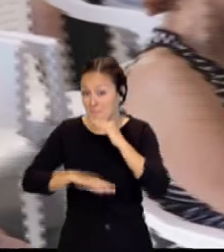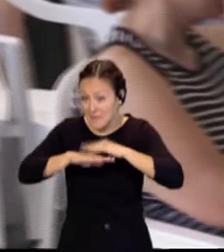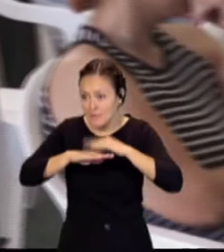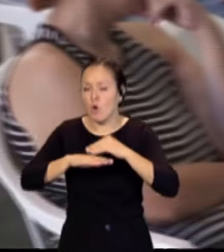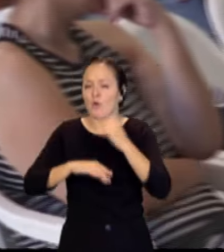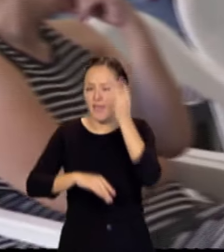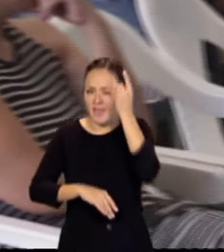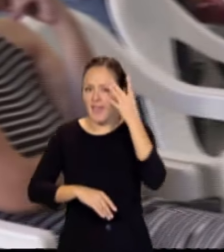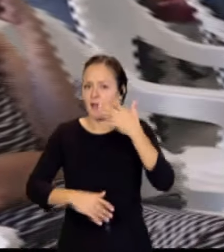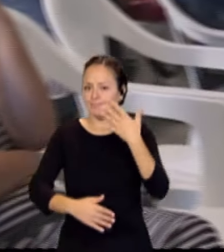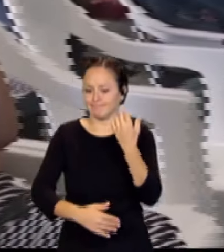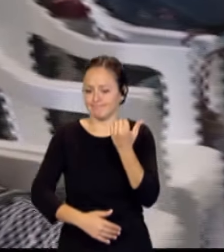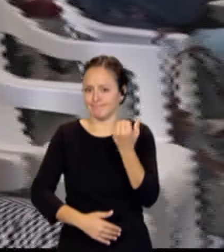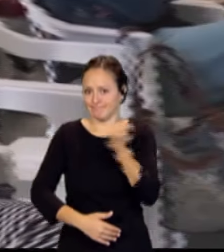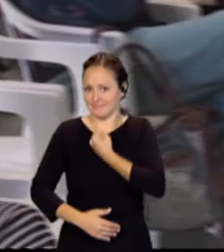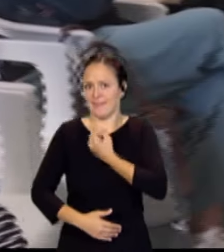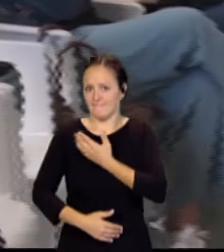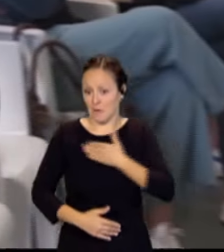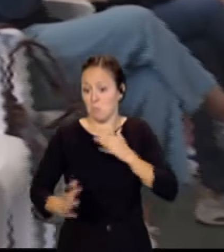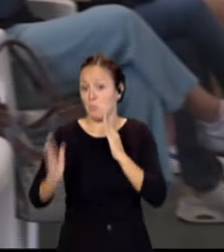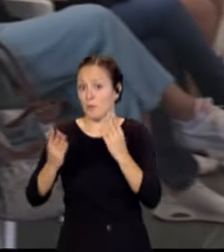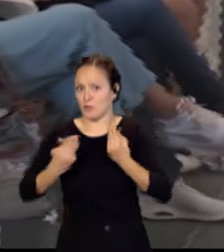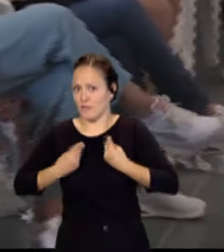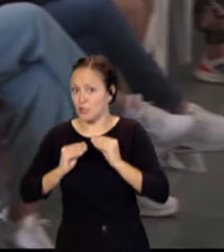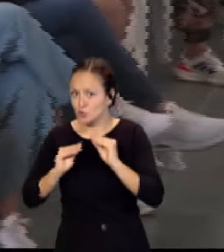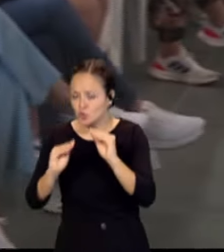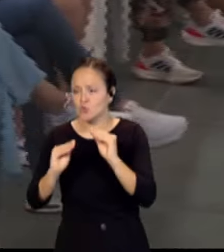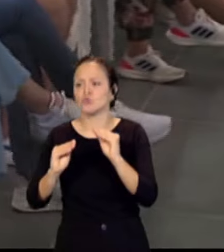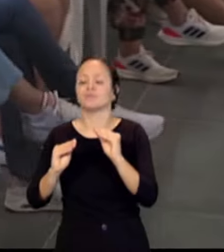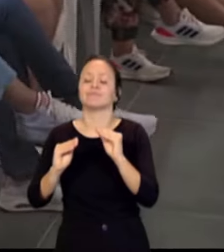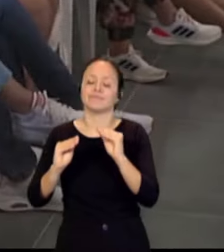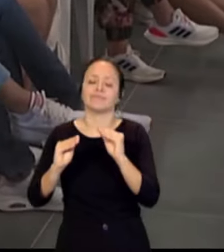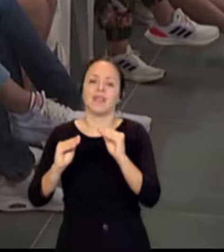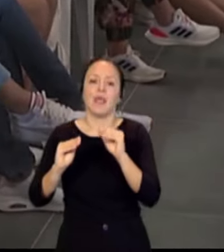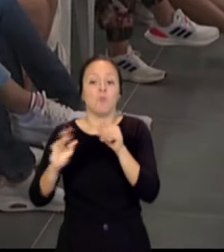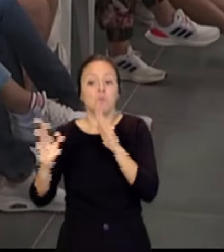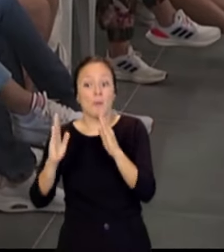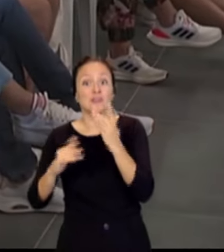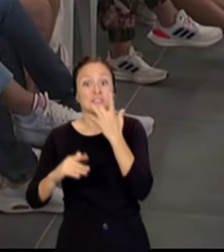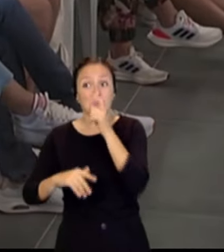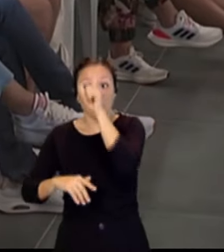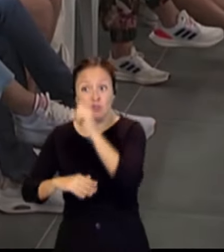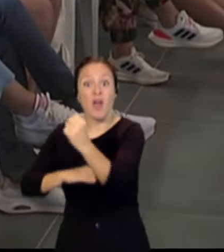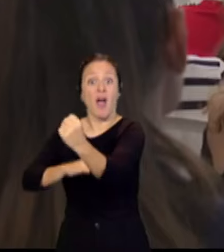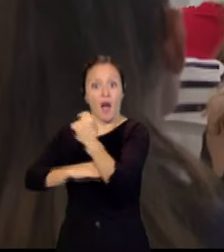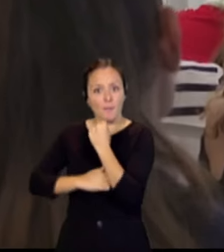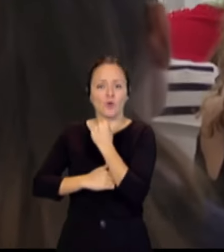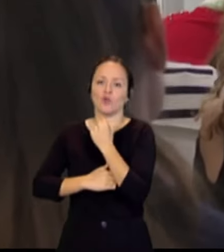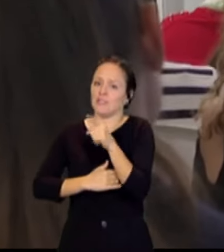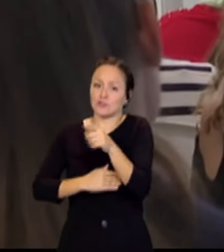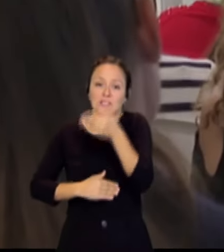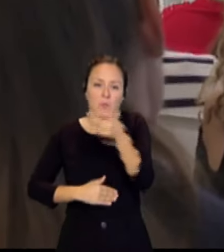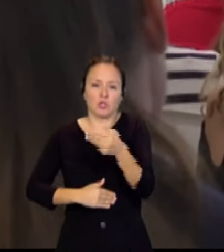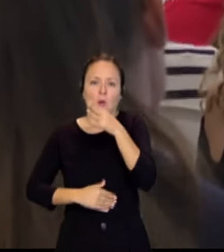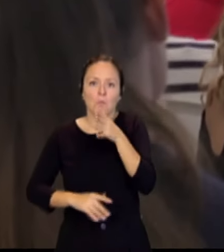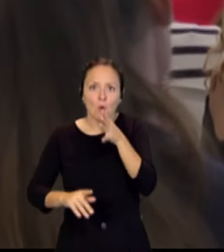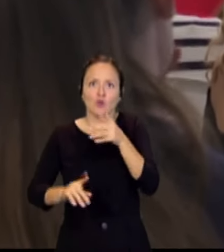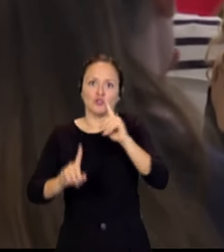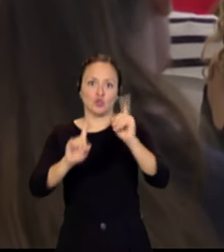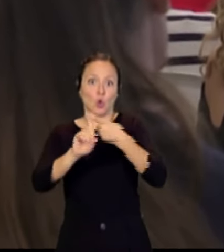algún momento de su vida y contar con un entorno en el que encontrar respaldo es clave para solventar de forma positiva la